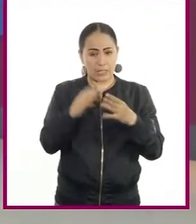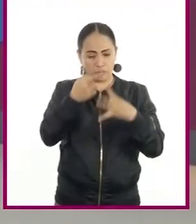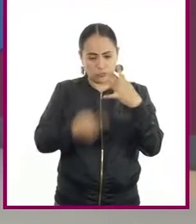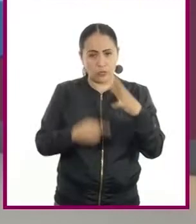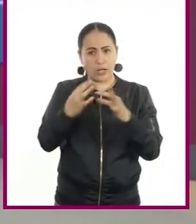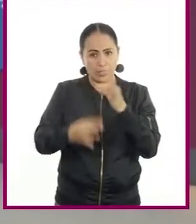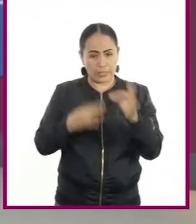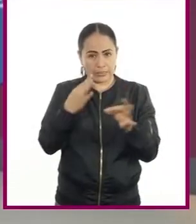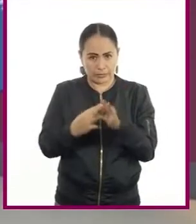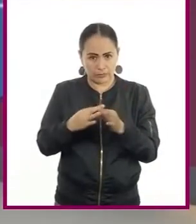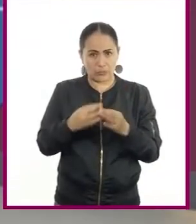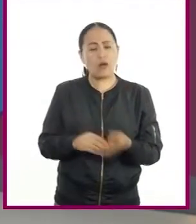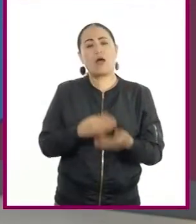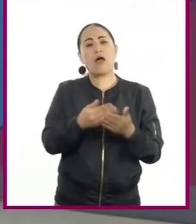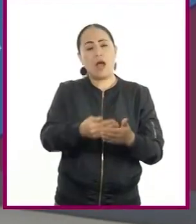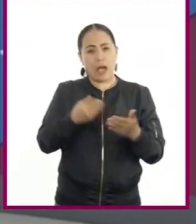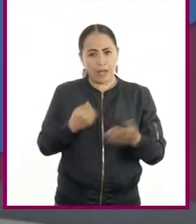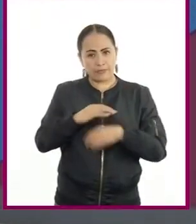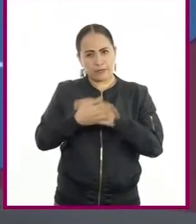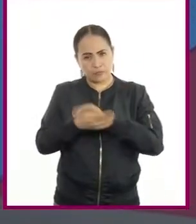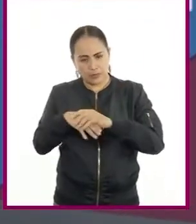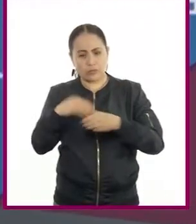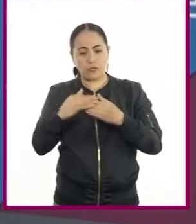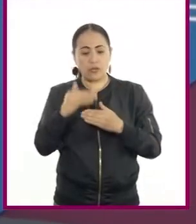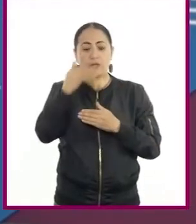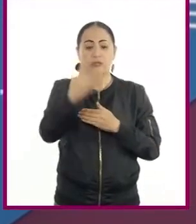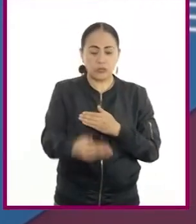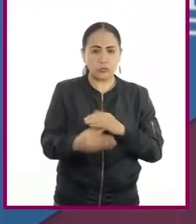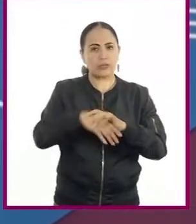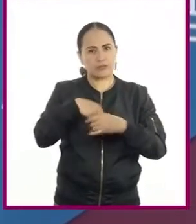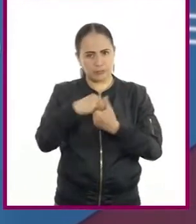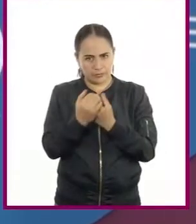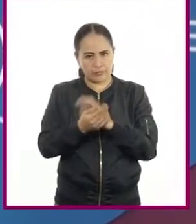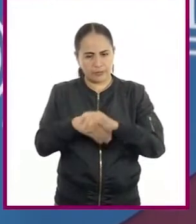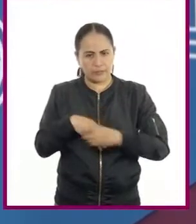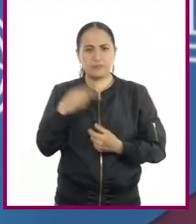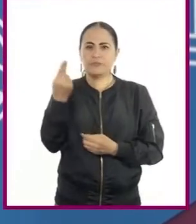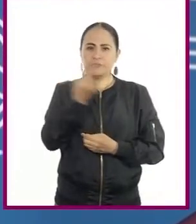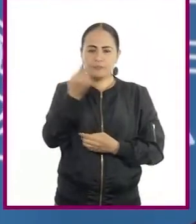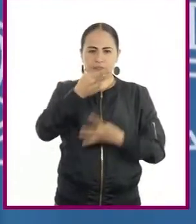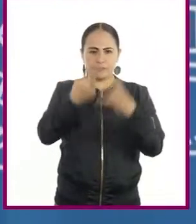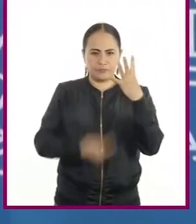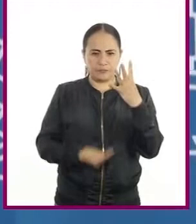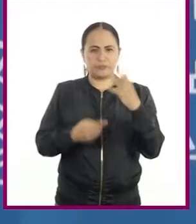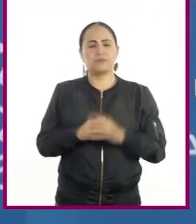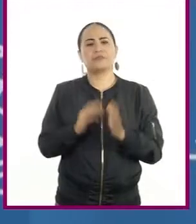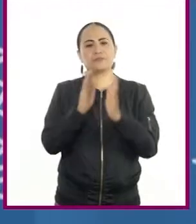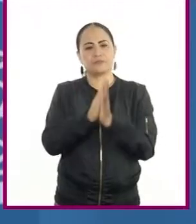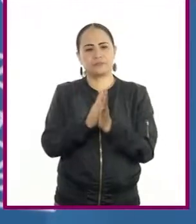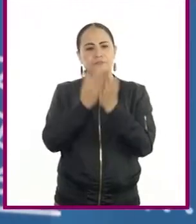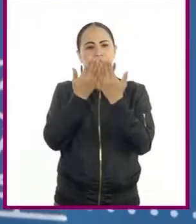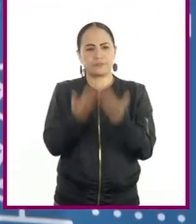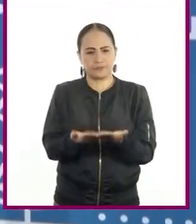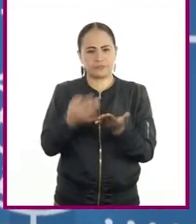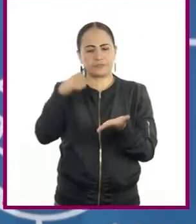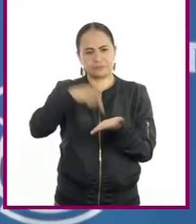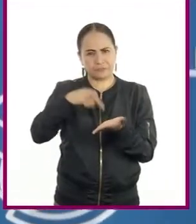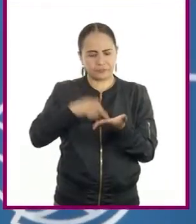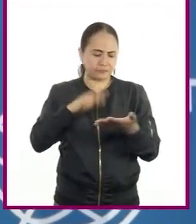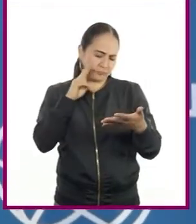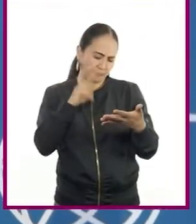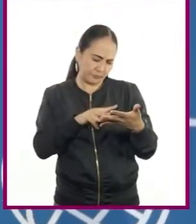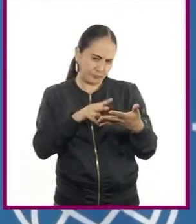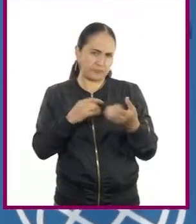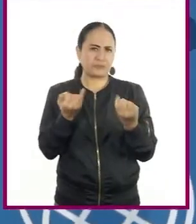manos antes y después de trabajar con ellos. Necesitarán su libro de texto por si requieren hacer alguna consulta,